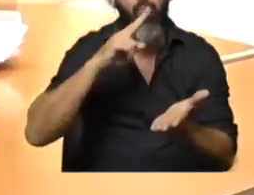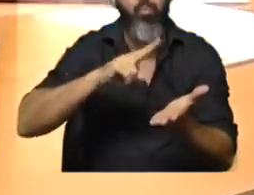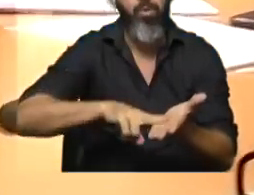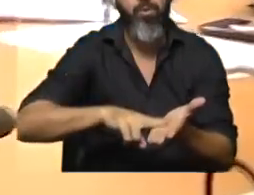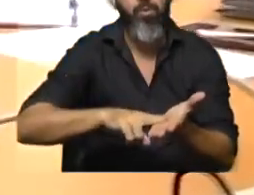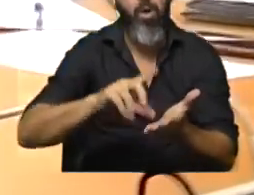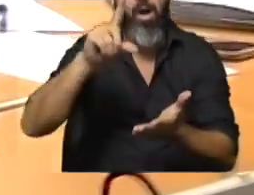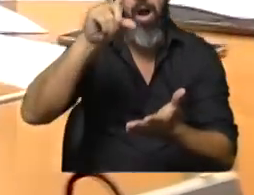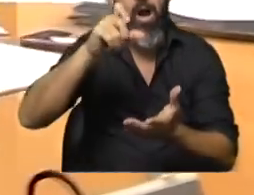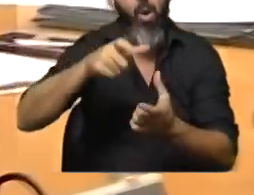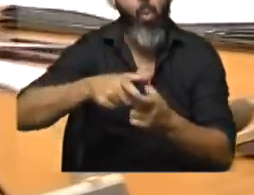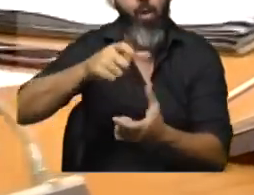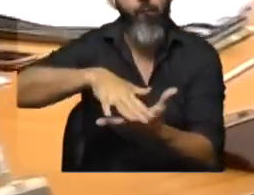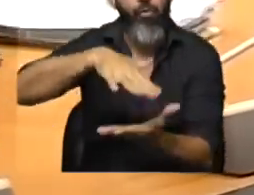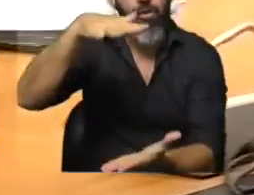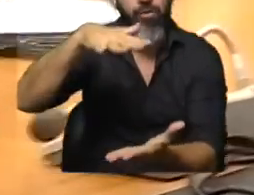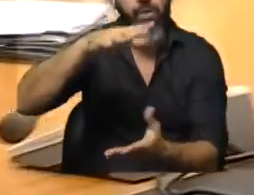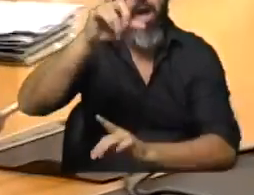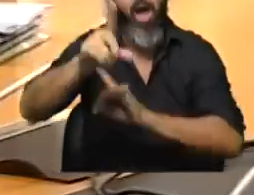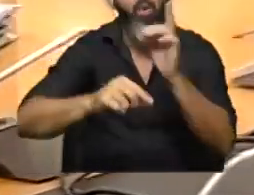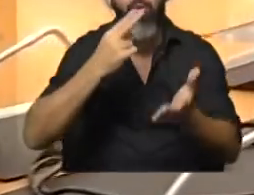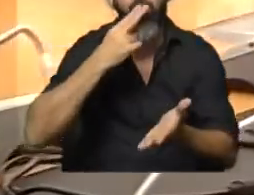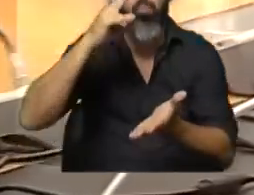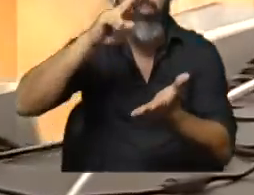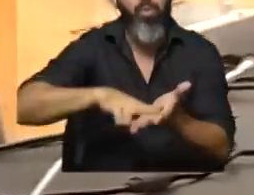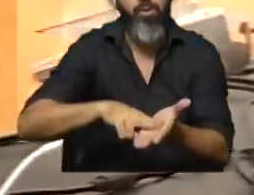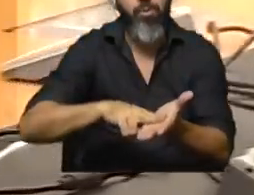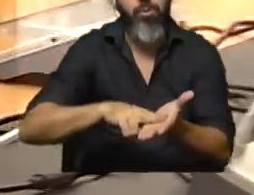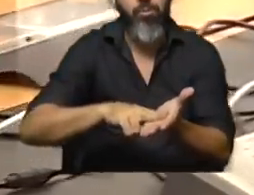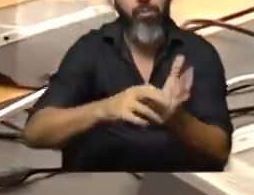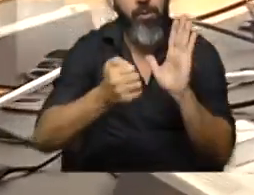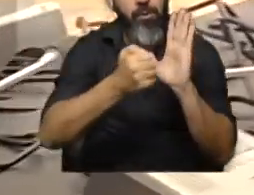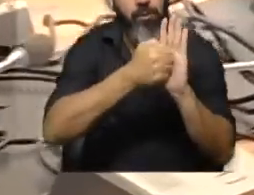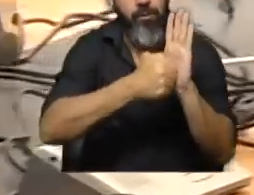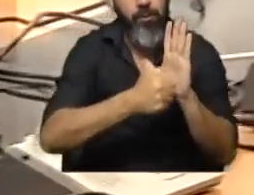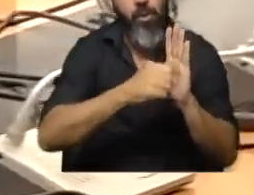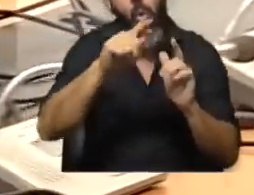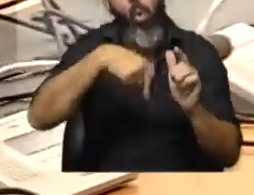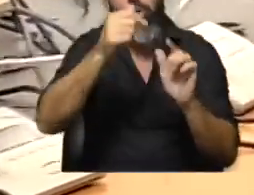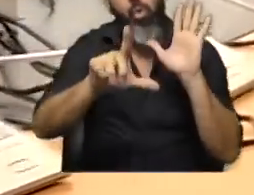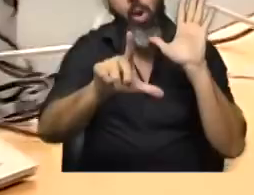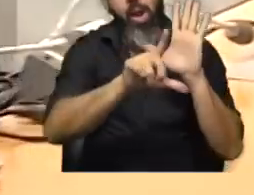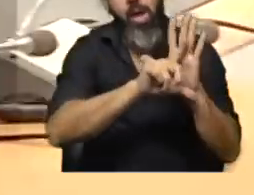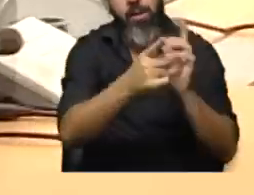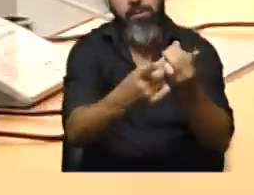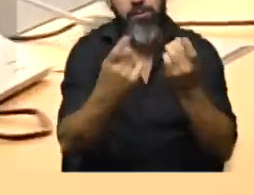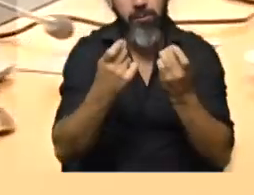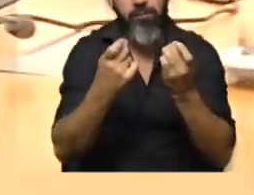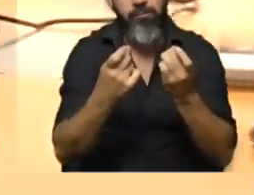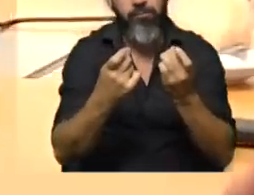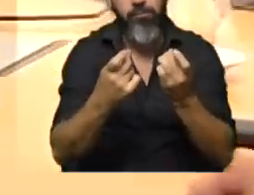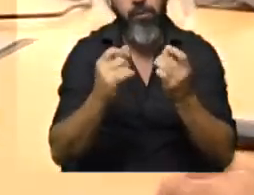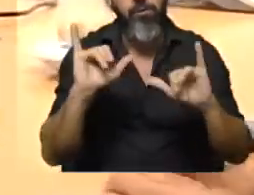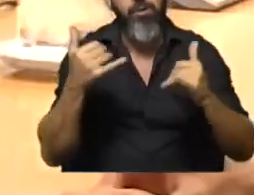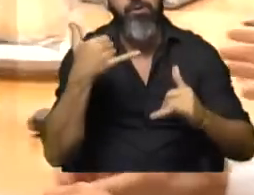al agua embotellada algunos impuestos se hacen vía decreto y otros vía ley nos